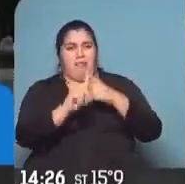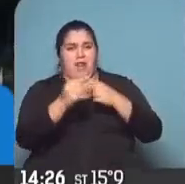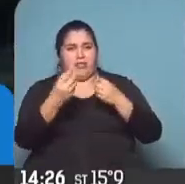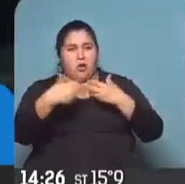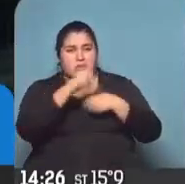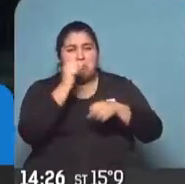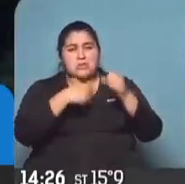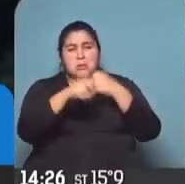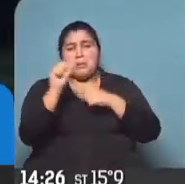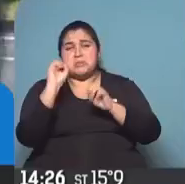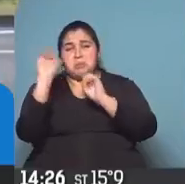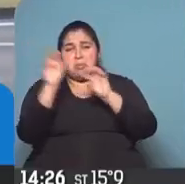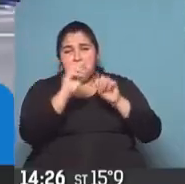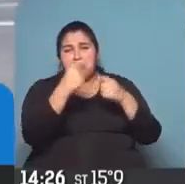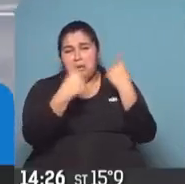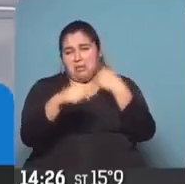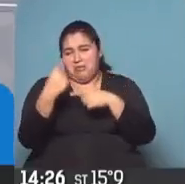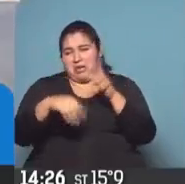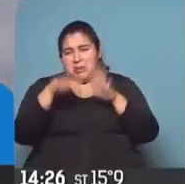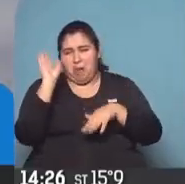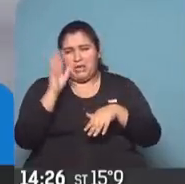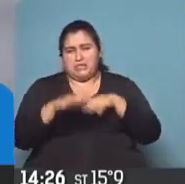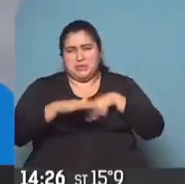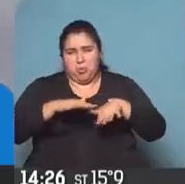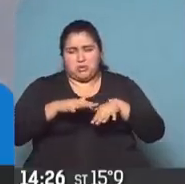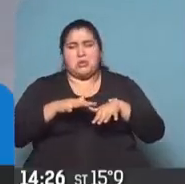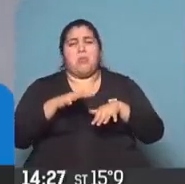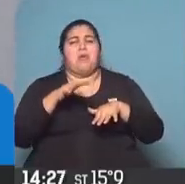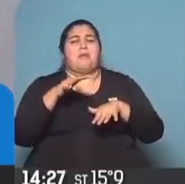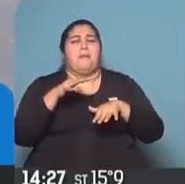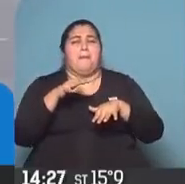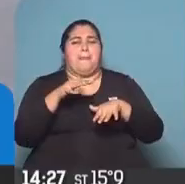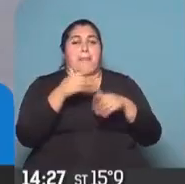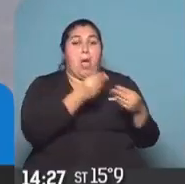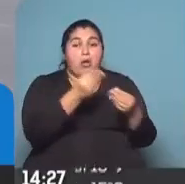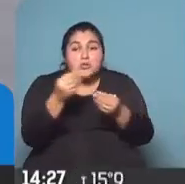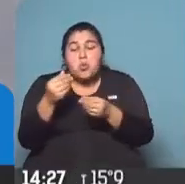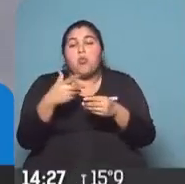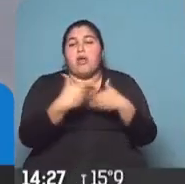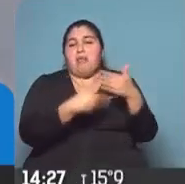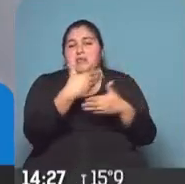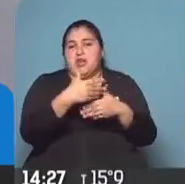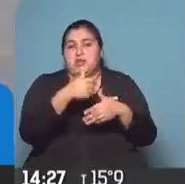los habitantes de la argentina durante los múltiples operaciones de asistencia humanitaria desarrollada